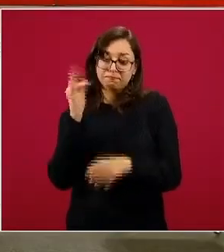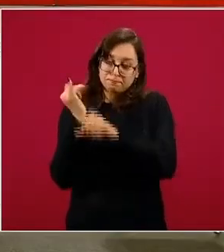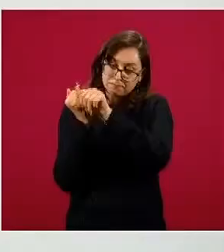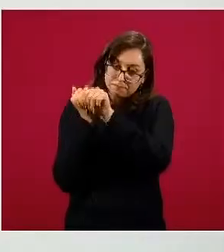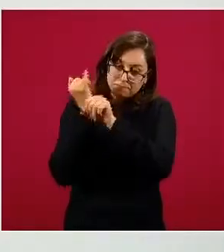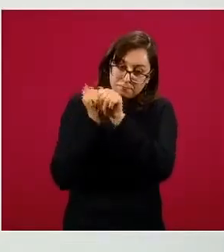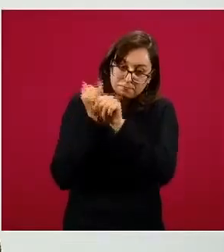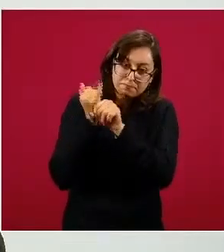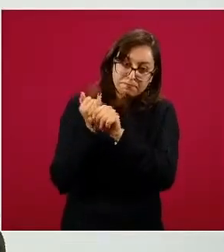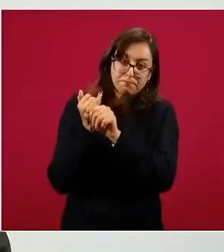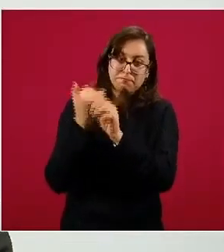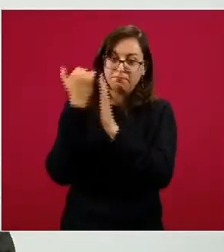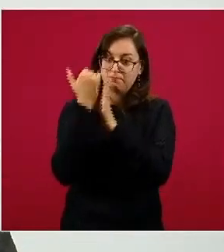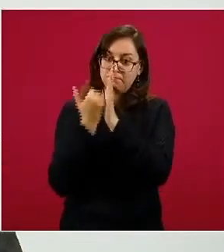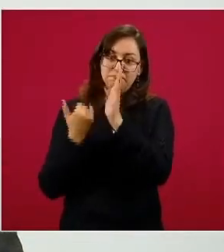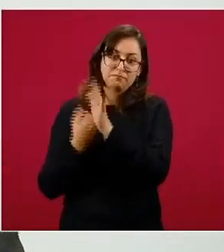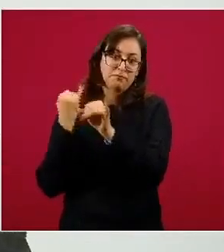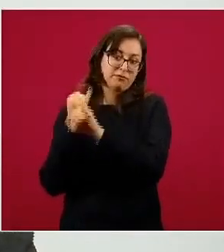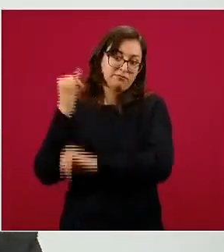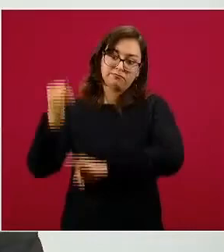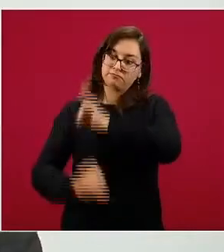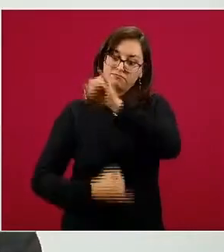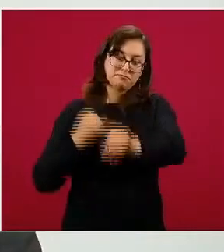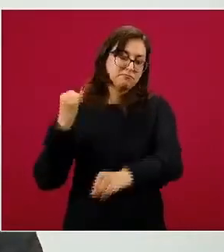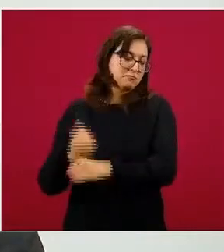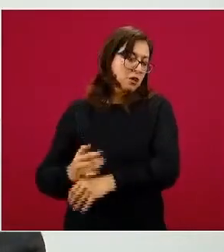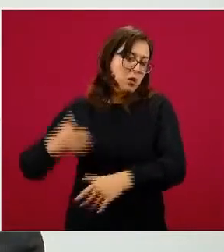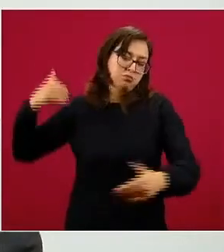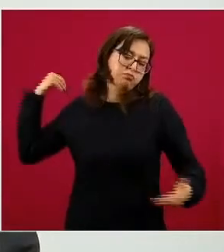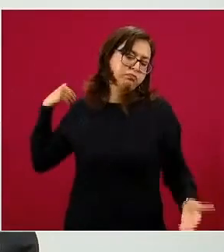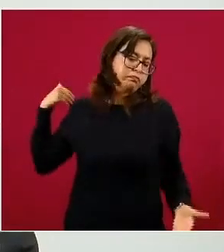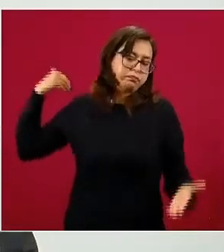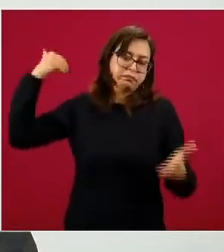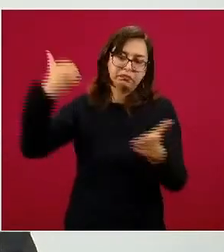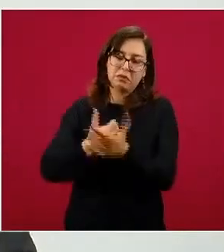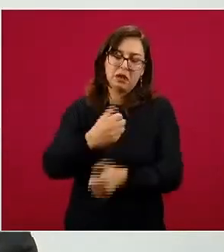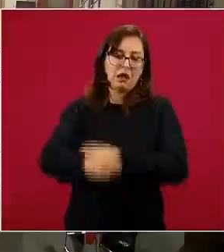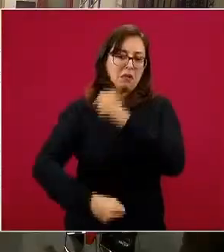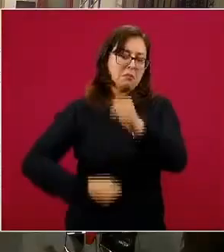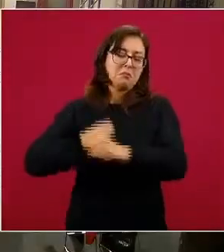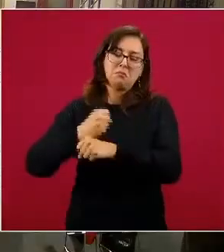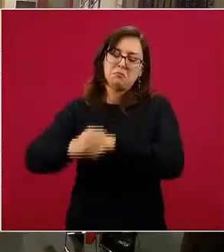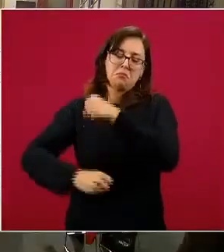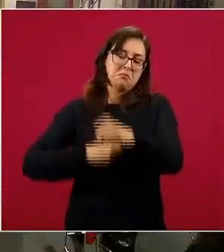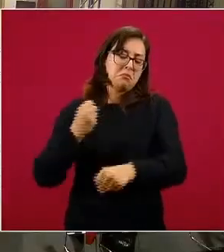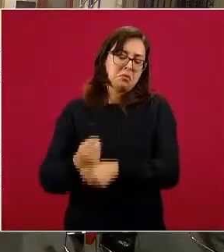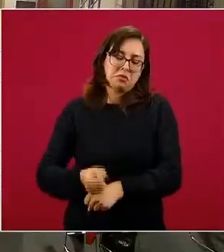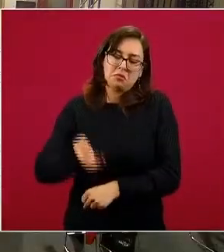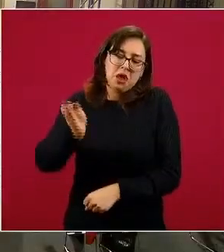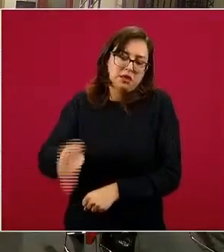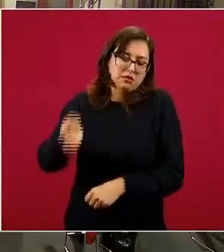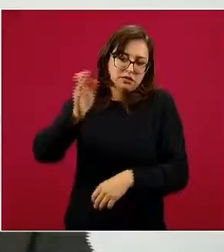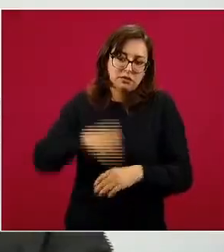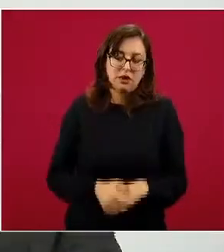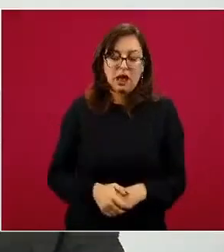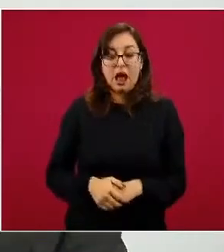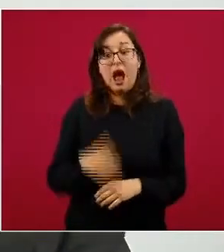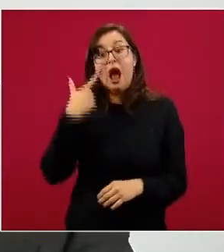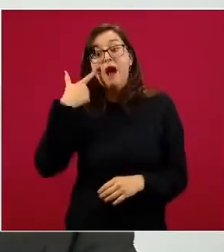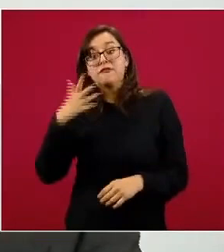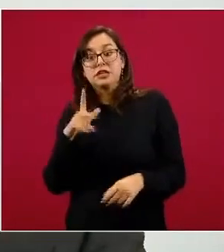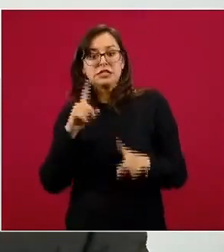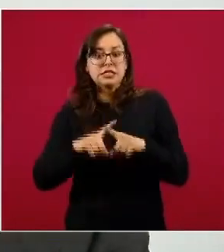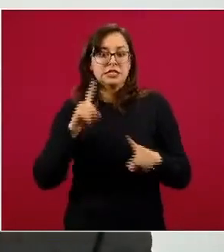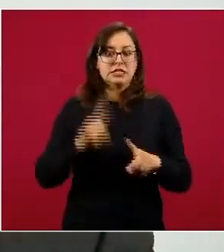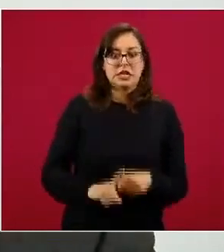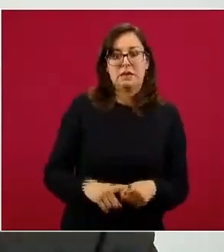siguiendo estándares internacionales que han sido aceptados desde hace décadas. Pero no es con el propósito de ver quién obtiene